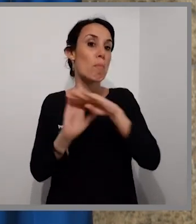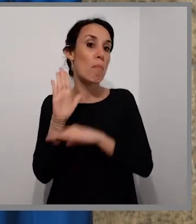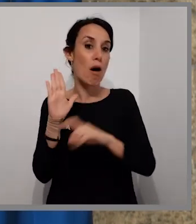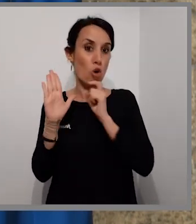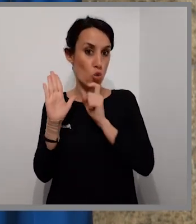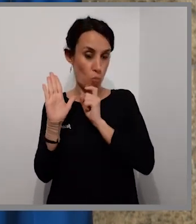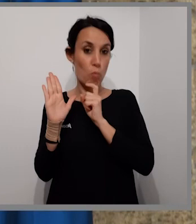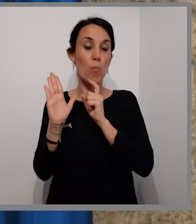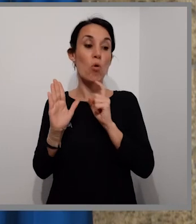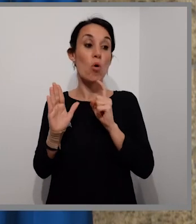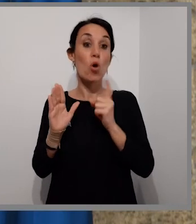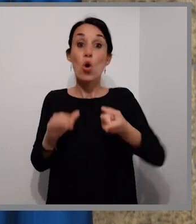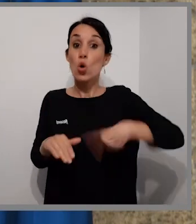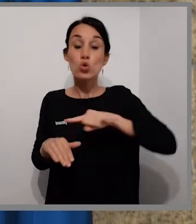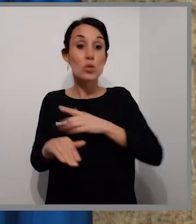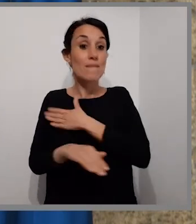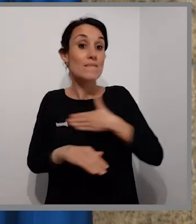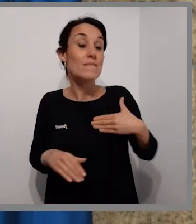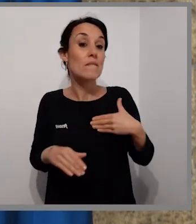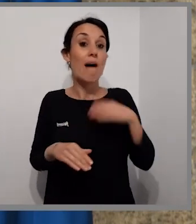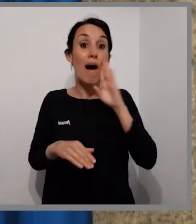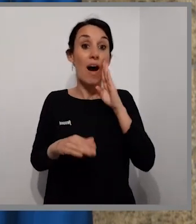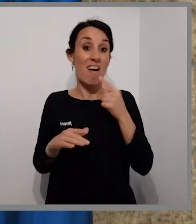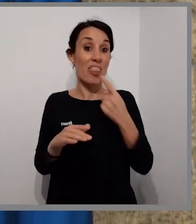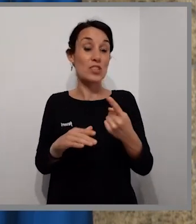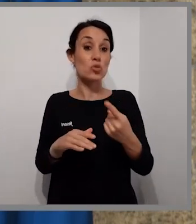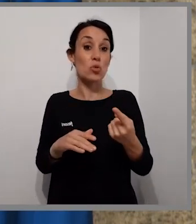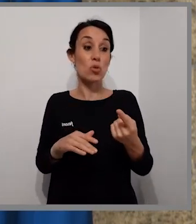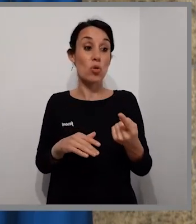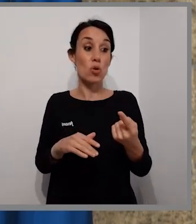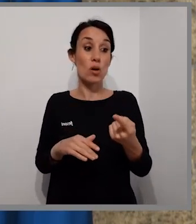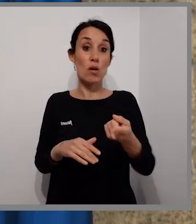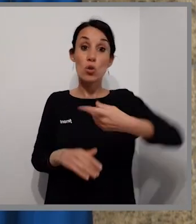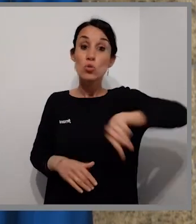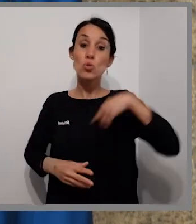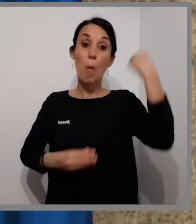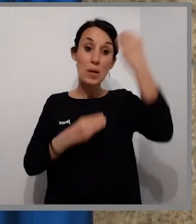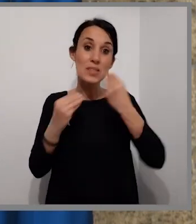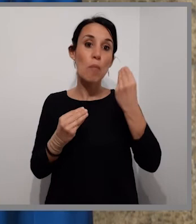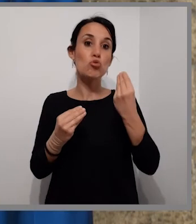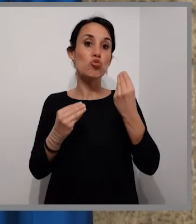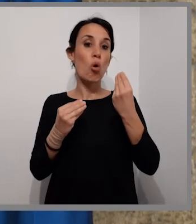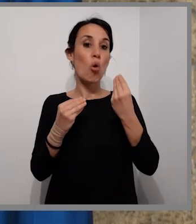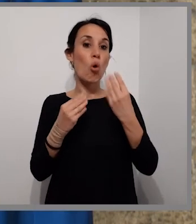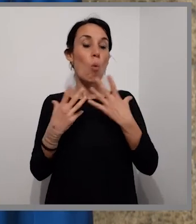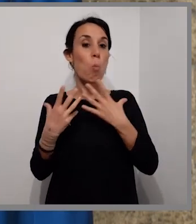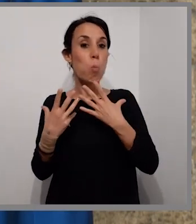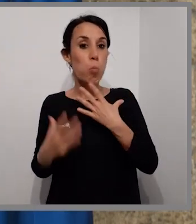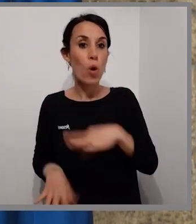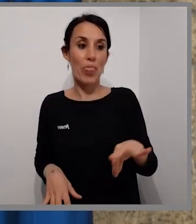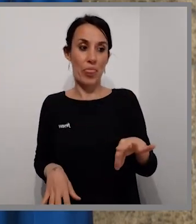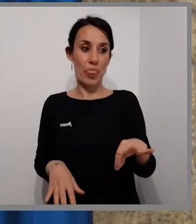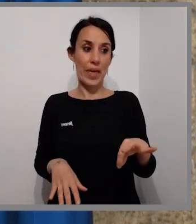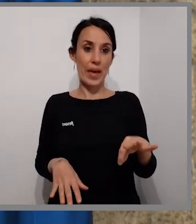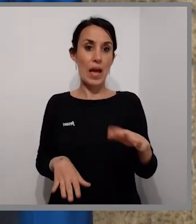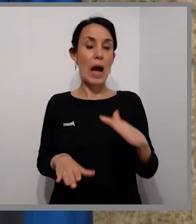a plantear y nosotros lo que queremos es lo que he dicho con anterioridad. Nosotros pensamos que puede